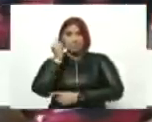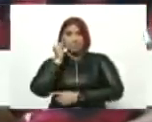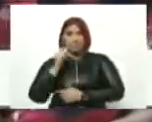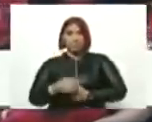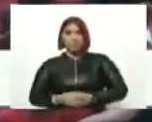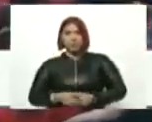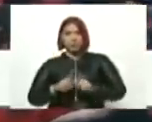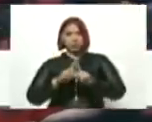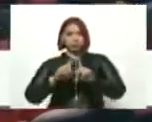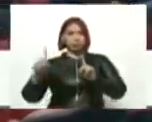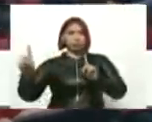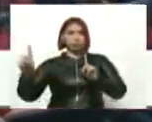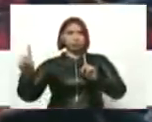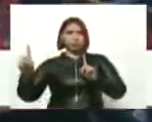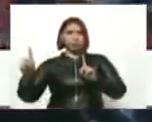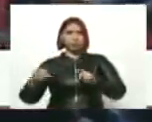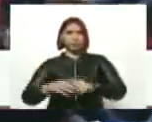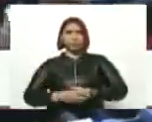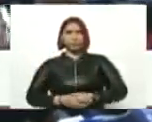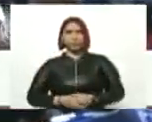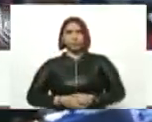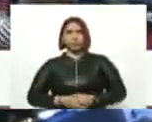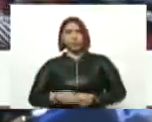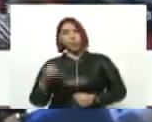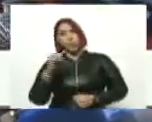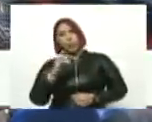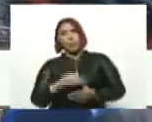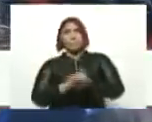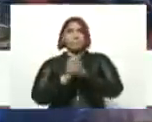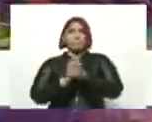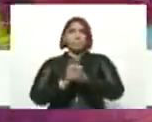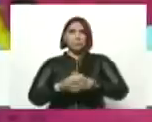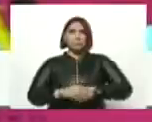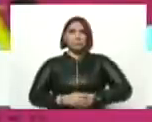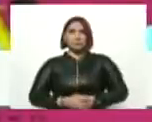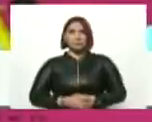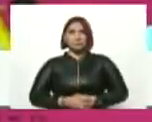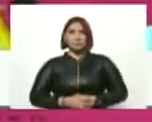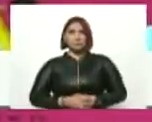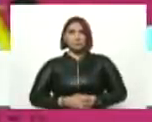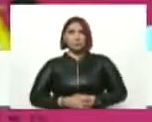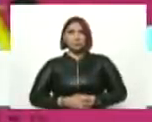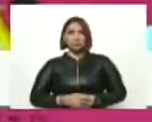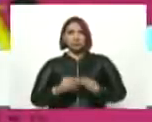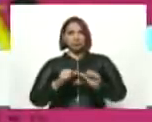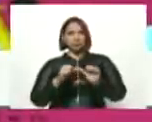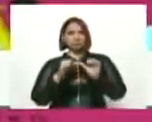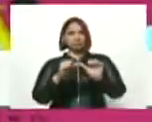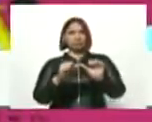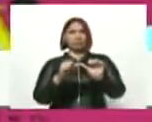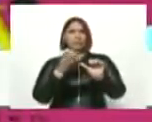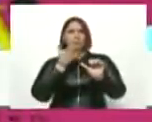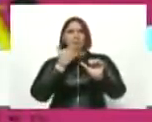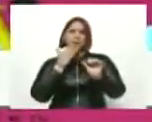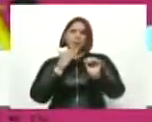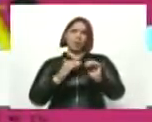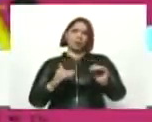han apartado, con los compañeros que se han mantenido al margen,